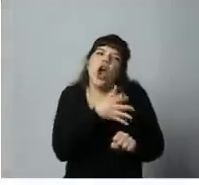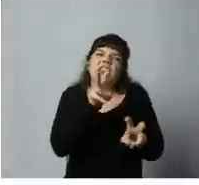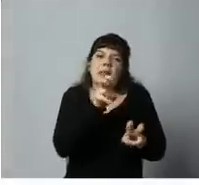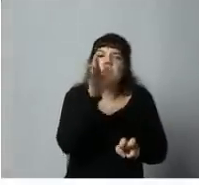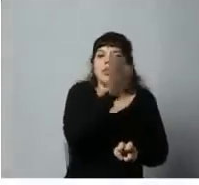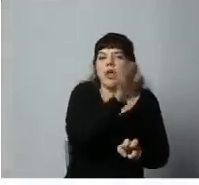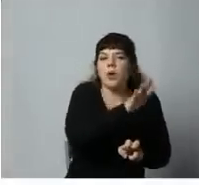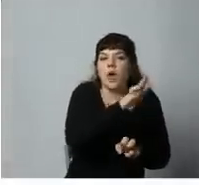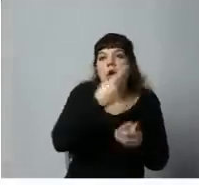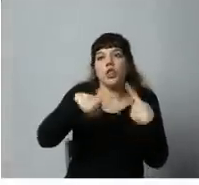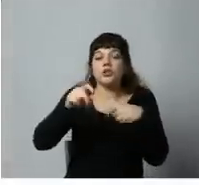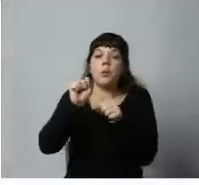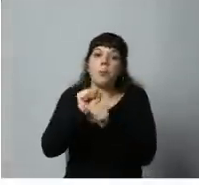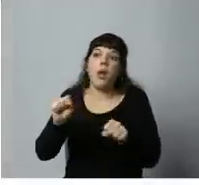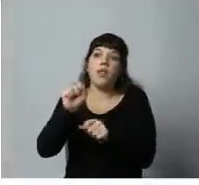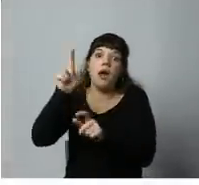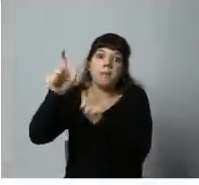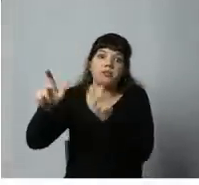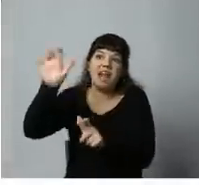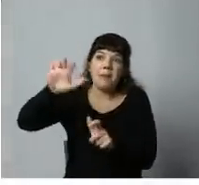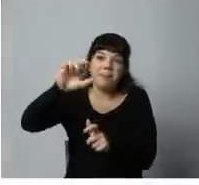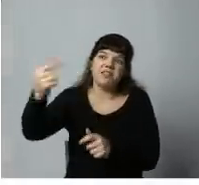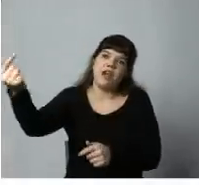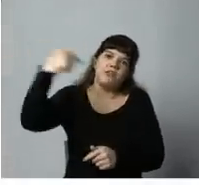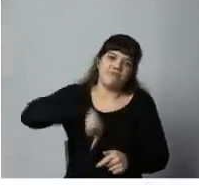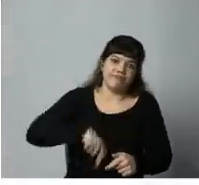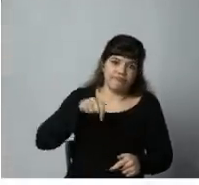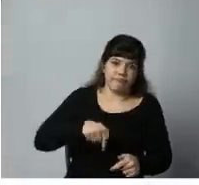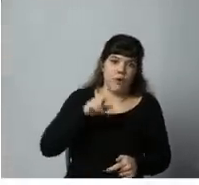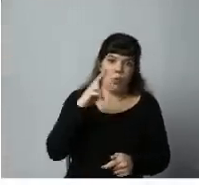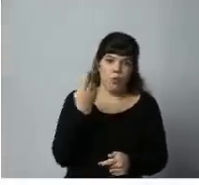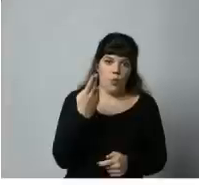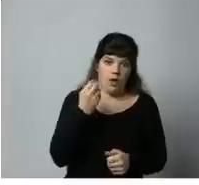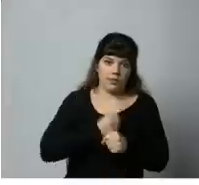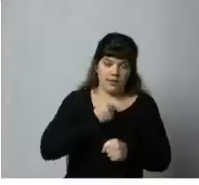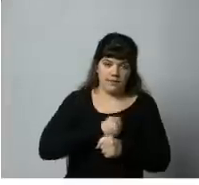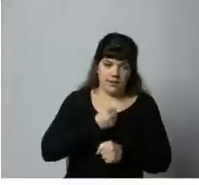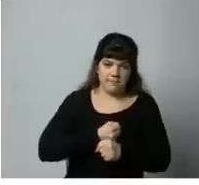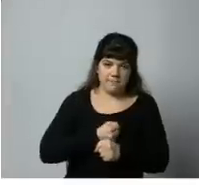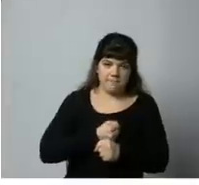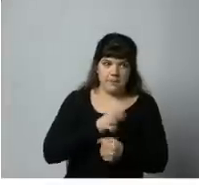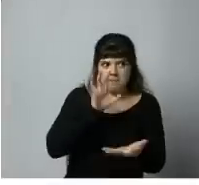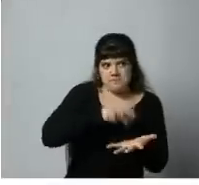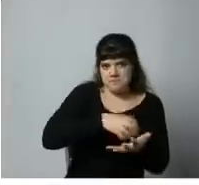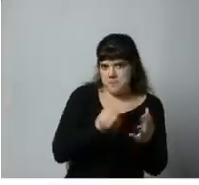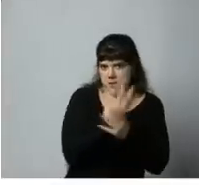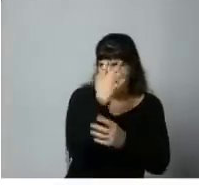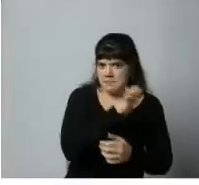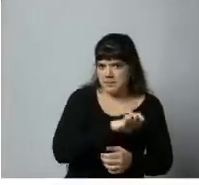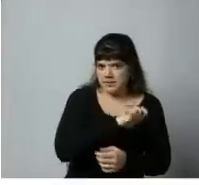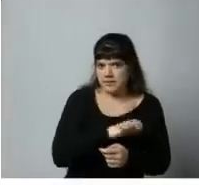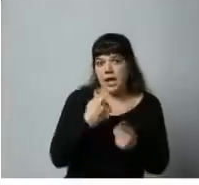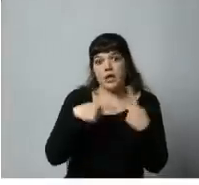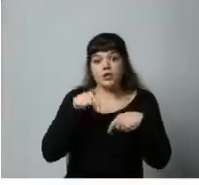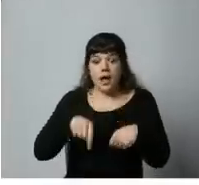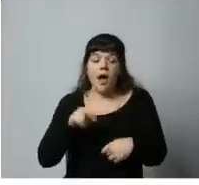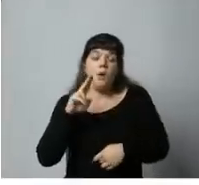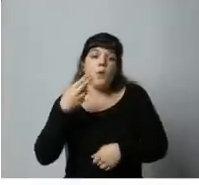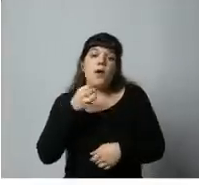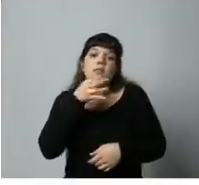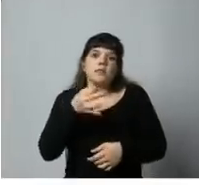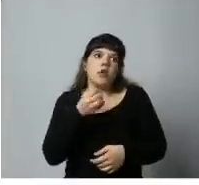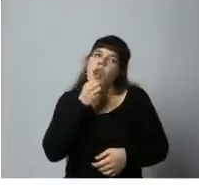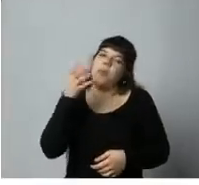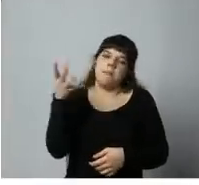inversores se vengan a este país Uruguay destaca entre los países de América Latina por haber sido de los más exitosos